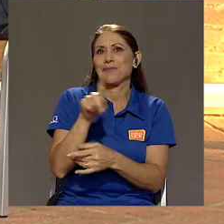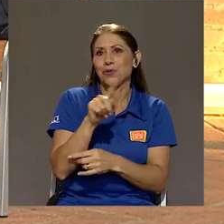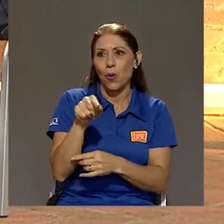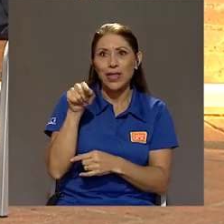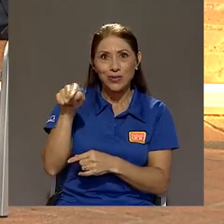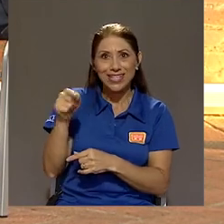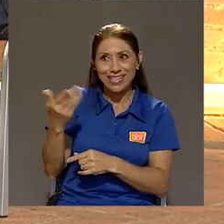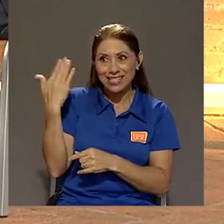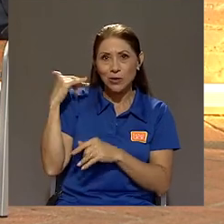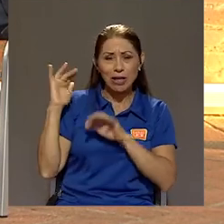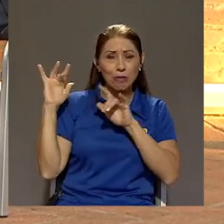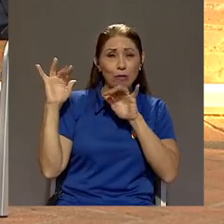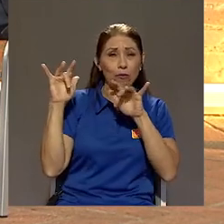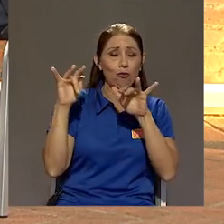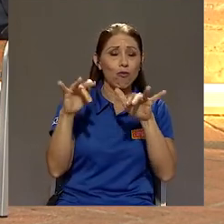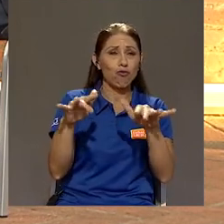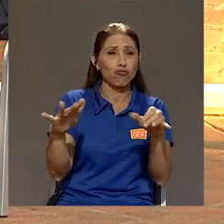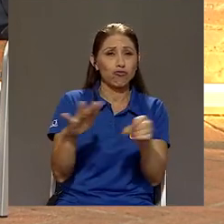segunda cosa es que